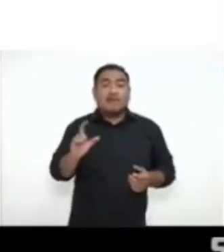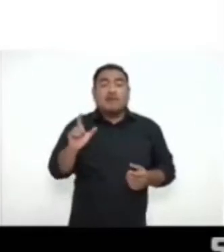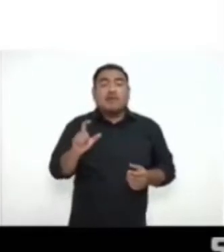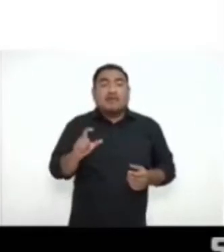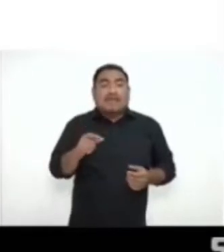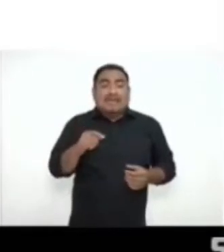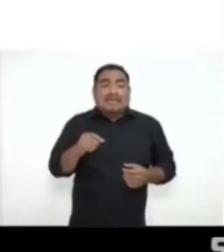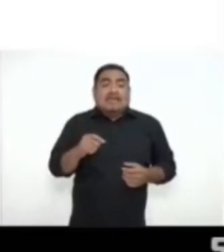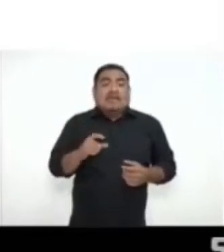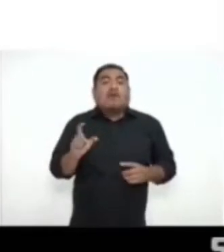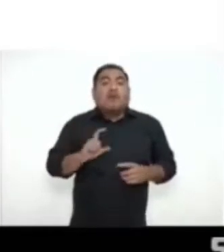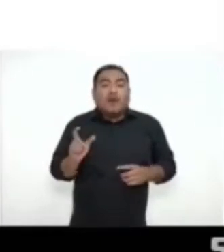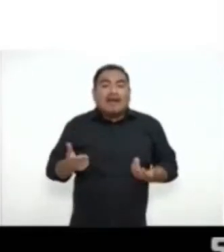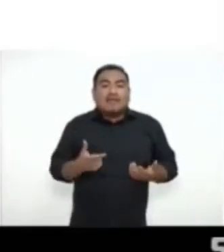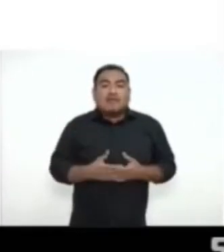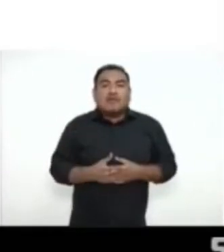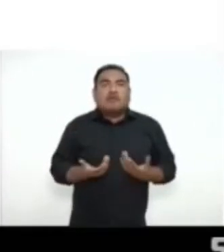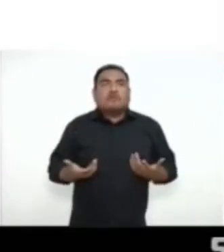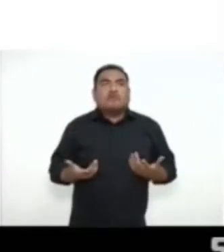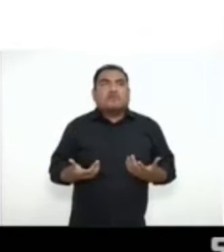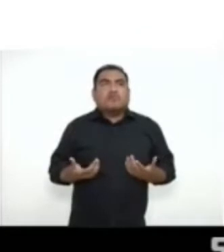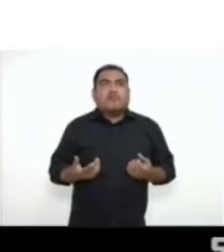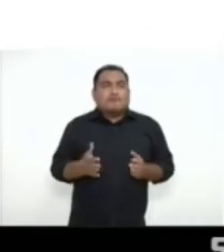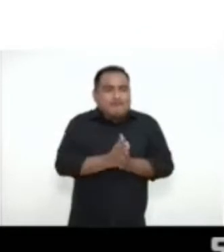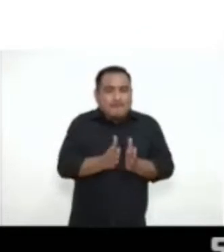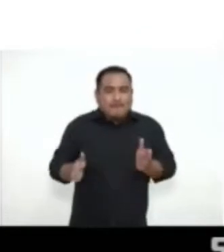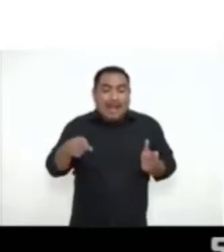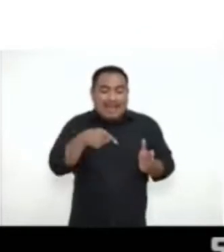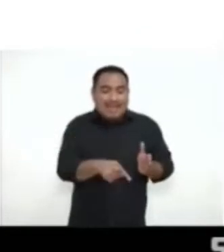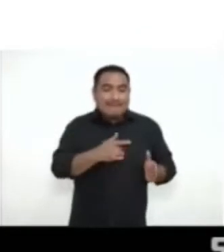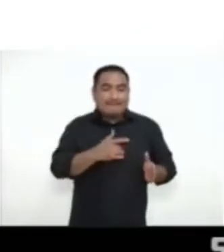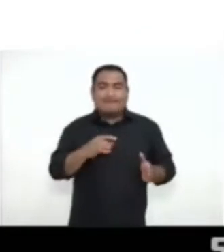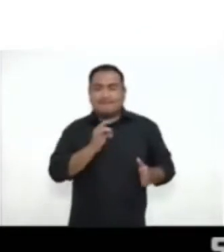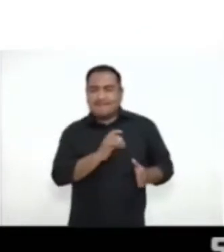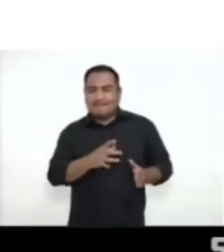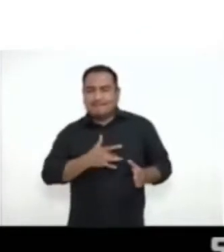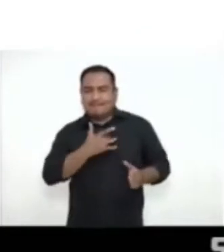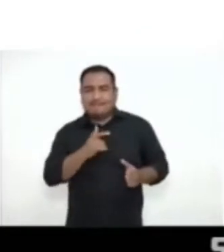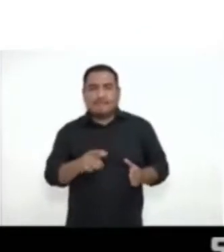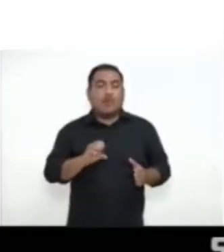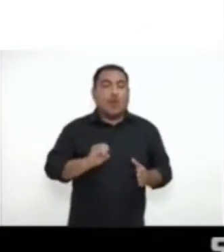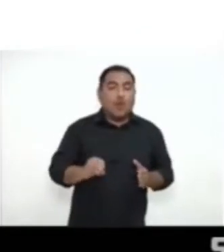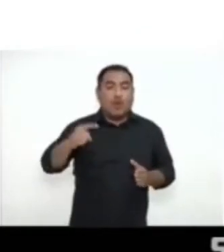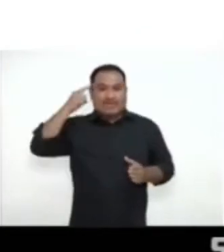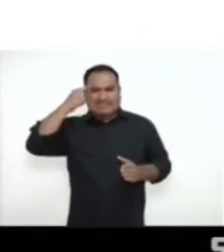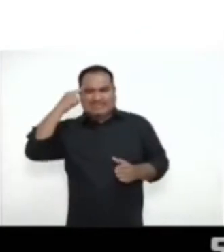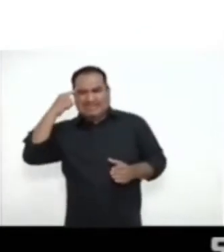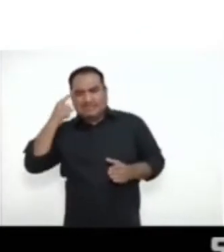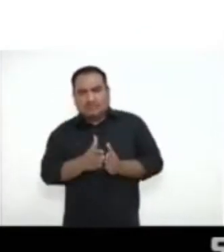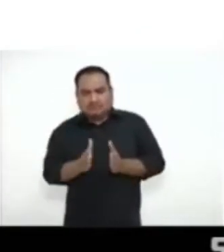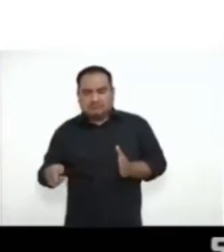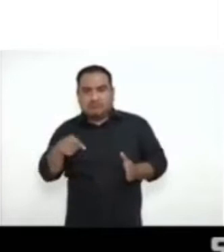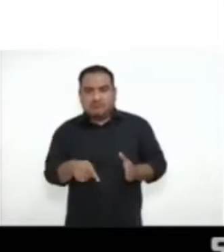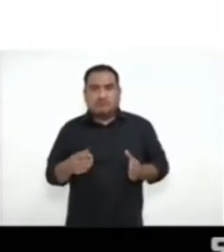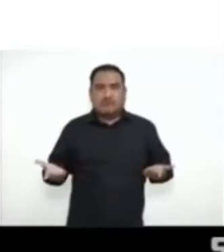cosa es estar en un momento de miedo, o en un momento de enojo, o en un